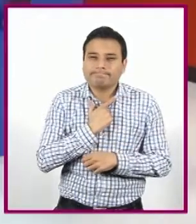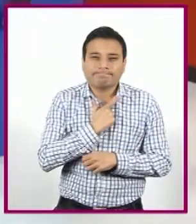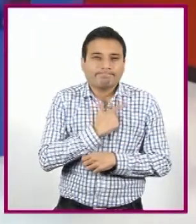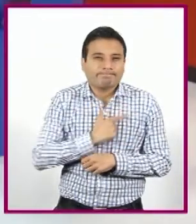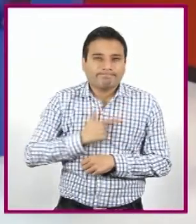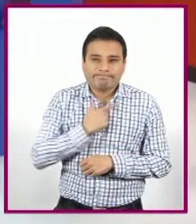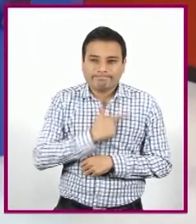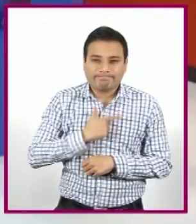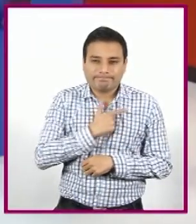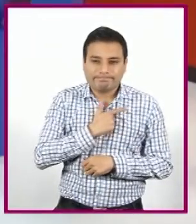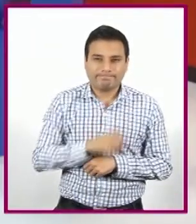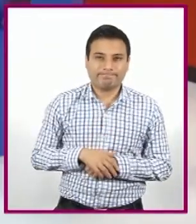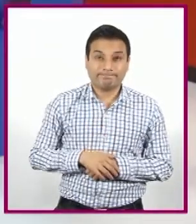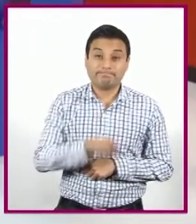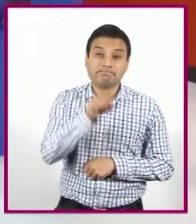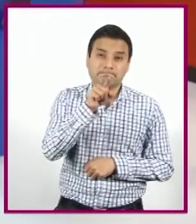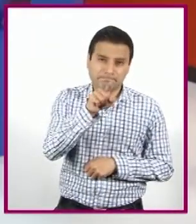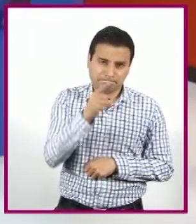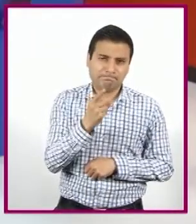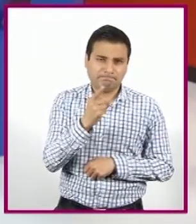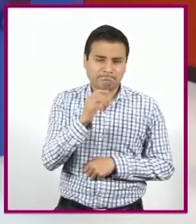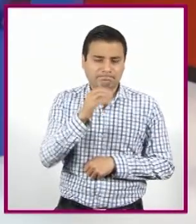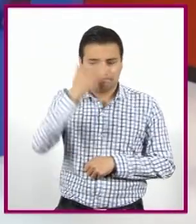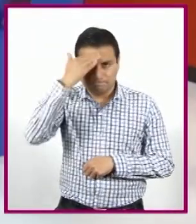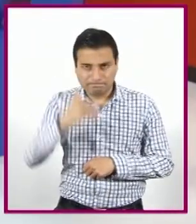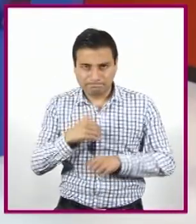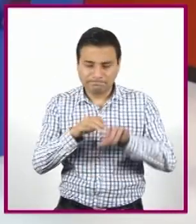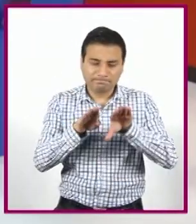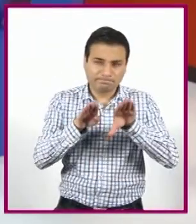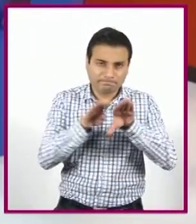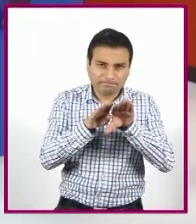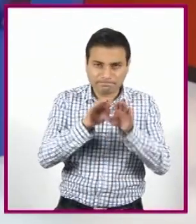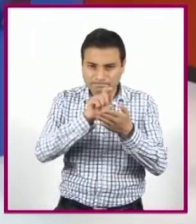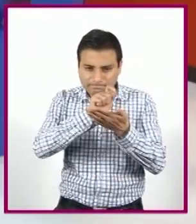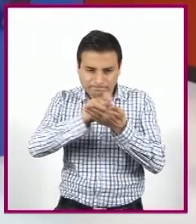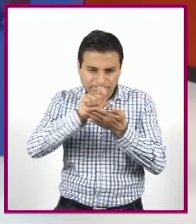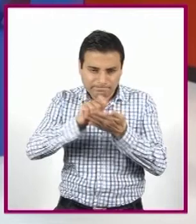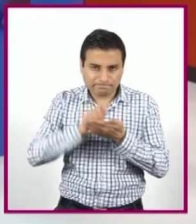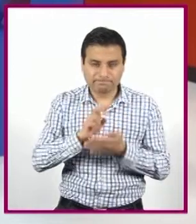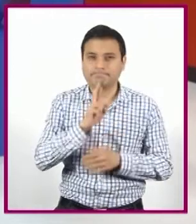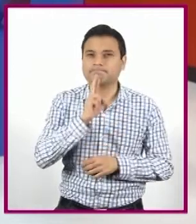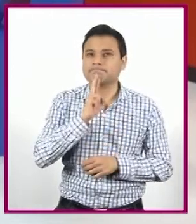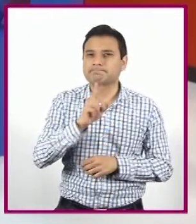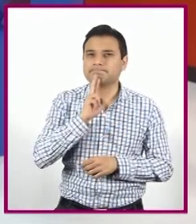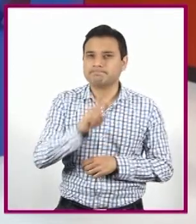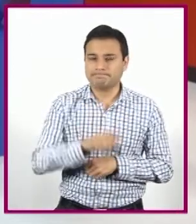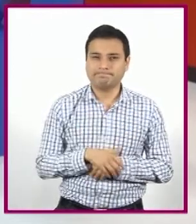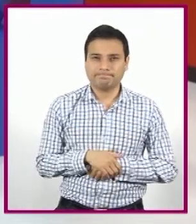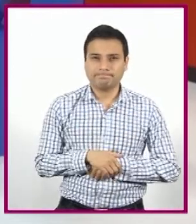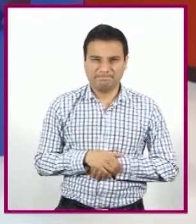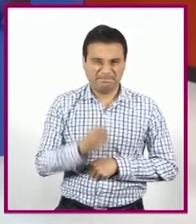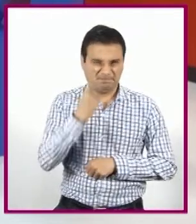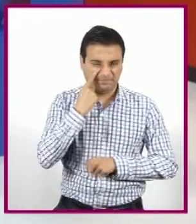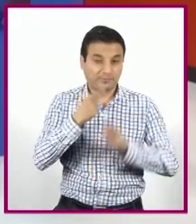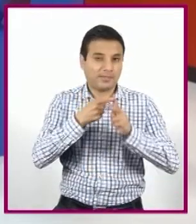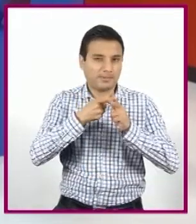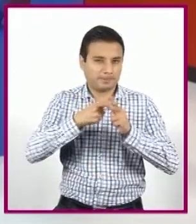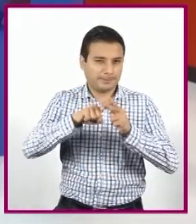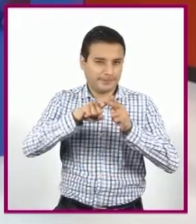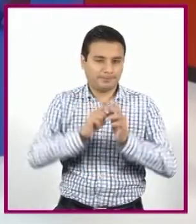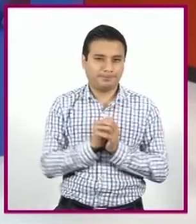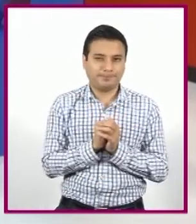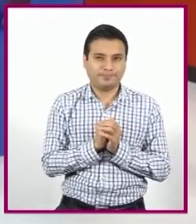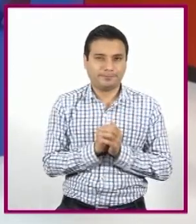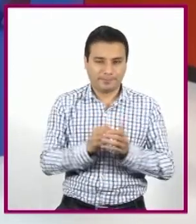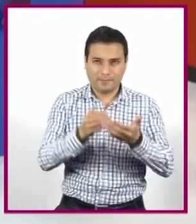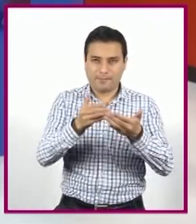ustedes cuenten con herramientas que les ayuden a mejorar su escritura. Para iniciar, les pido que